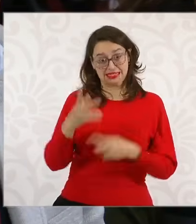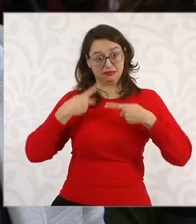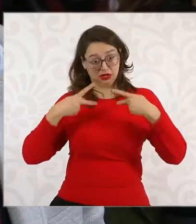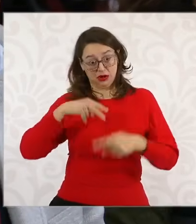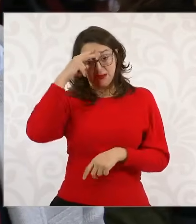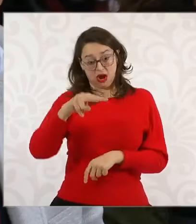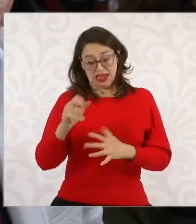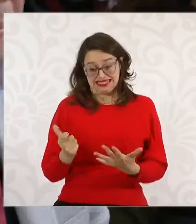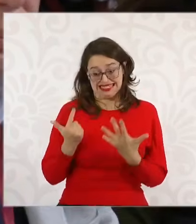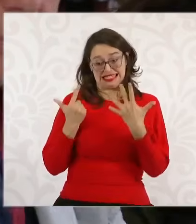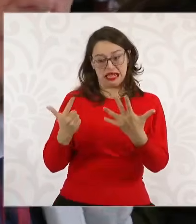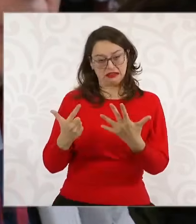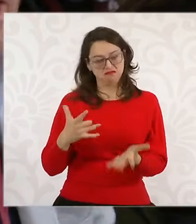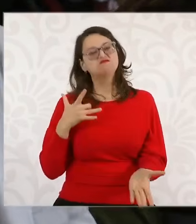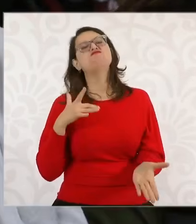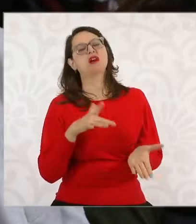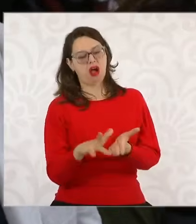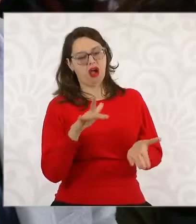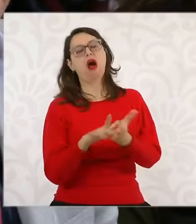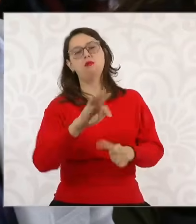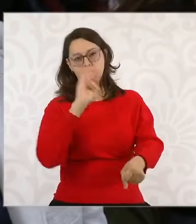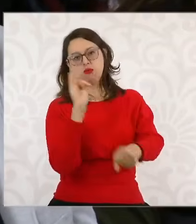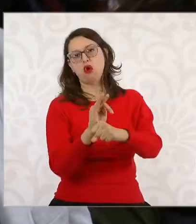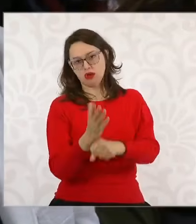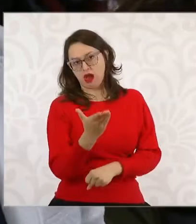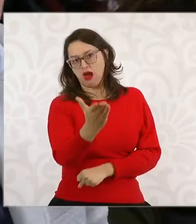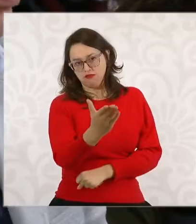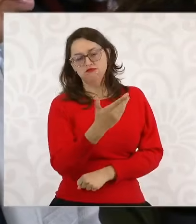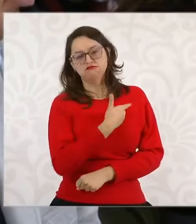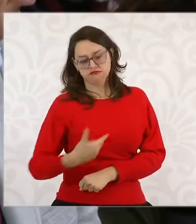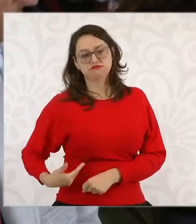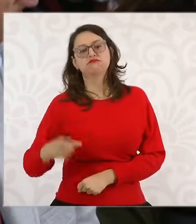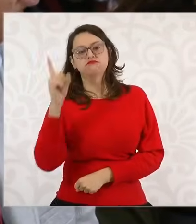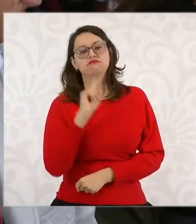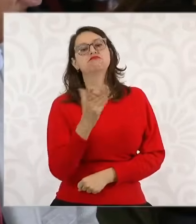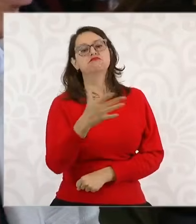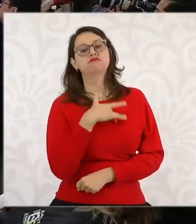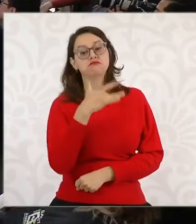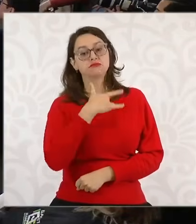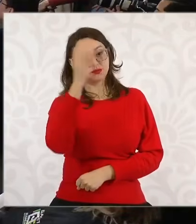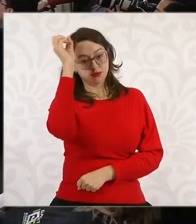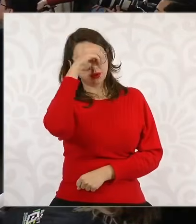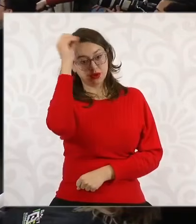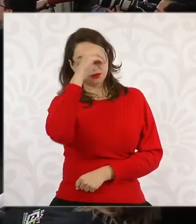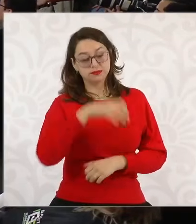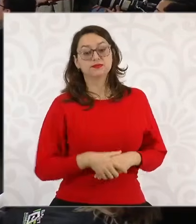pues en el marco de las negociaciones en el TEMEC, las llamadas con el presidente Donald Trump. ¿Qué opina?